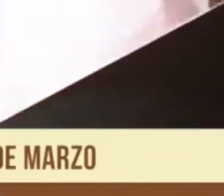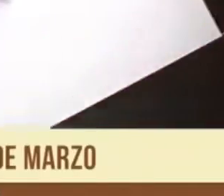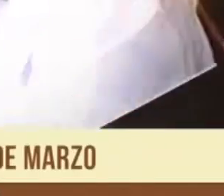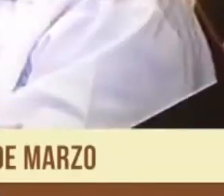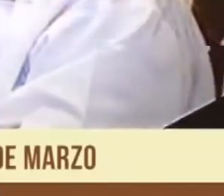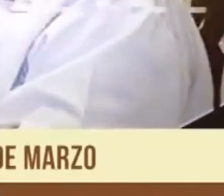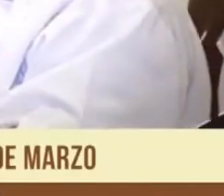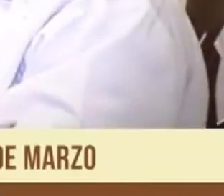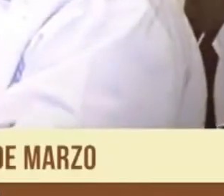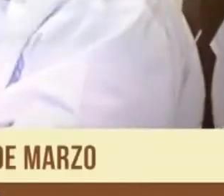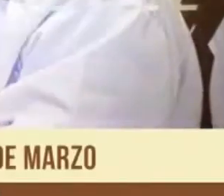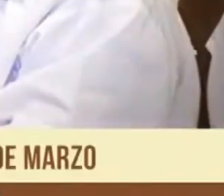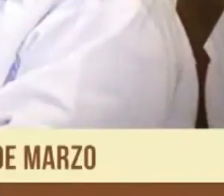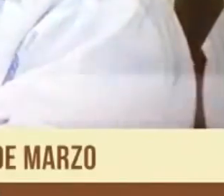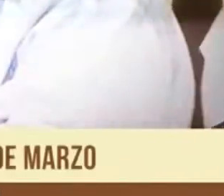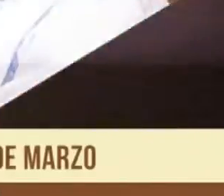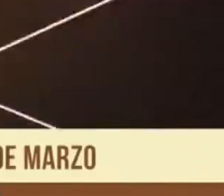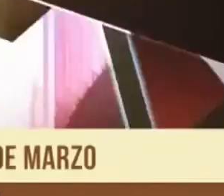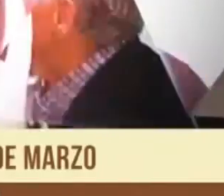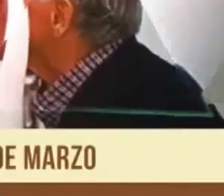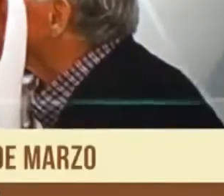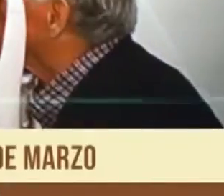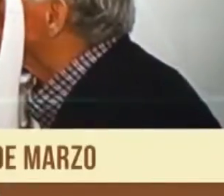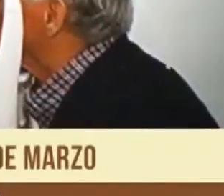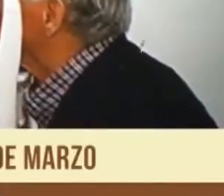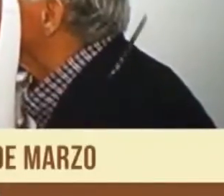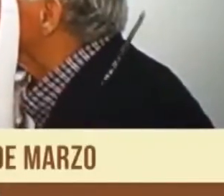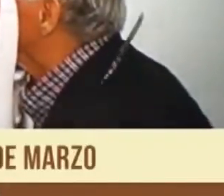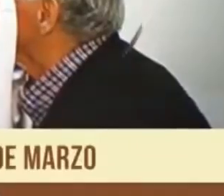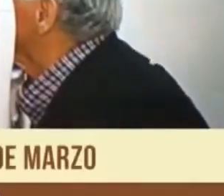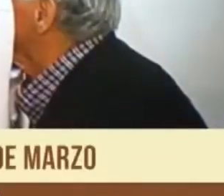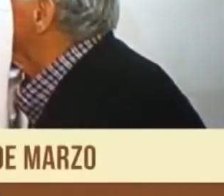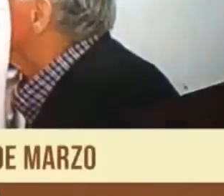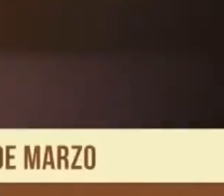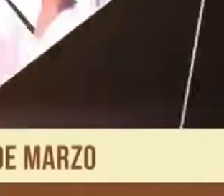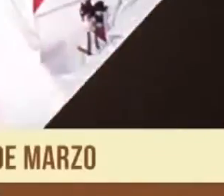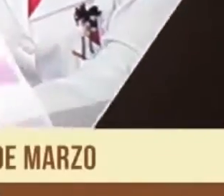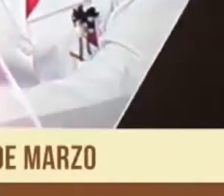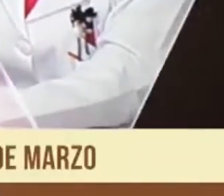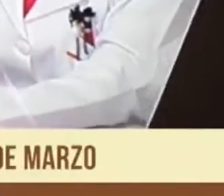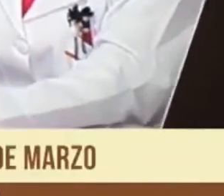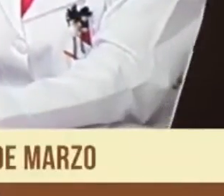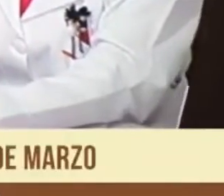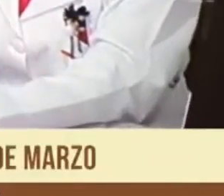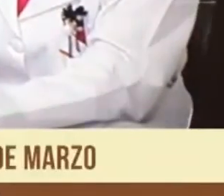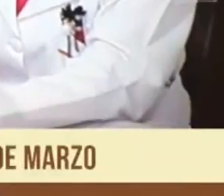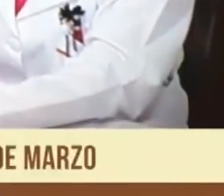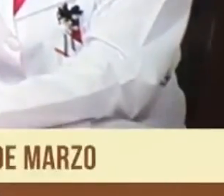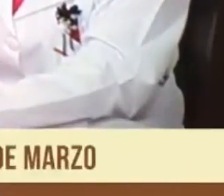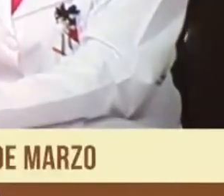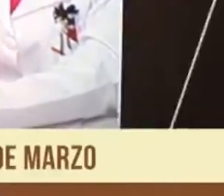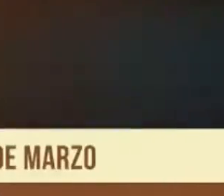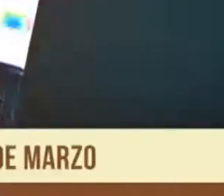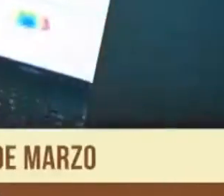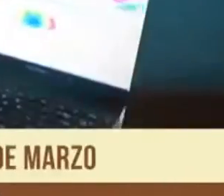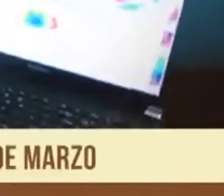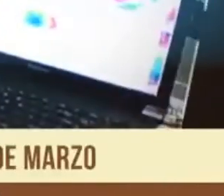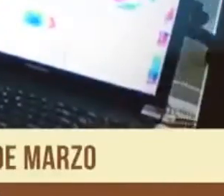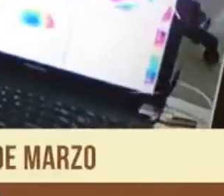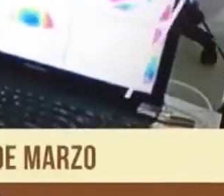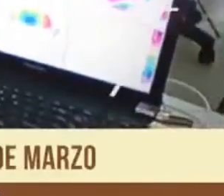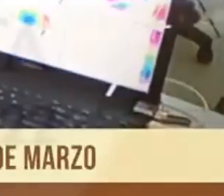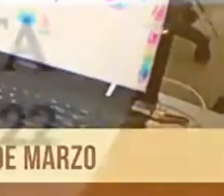Libérese de las gafas y de los lentes de contacto. Regresa a Barranca Bermeja la brigada contra la miopía, la hipermetropía, el astigmatismo y la presbicia el